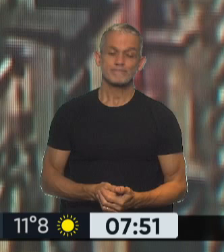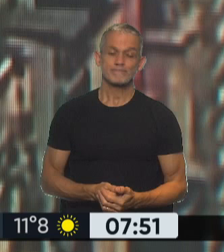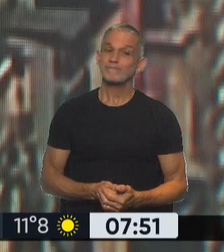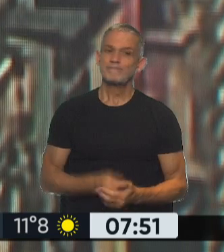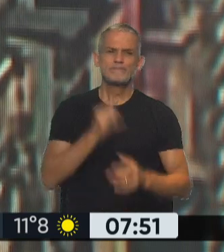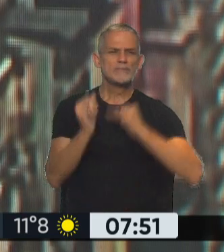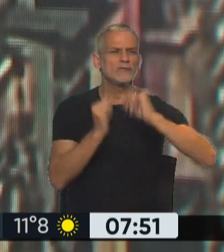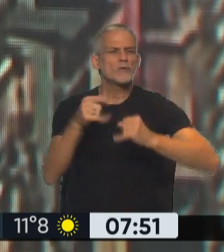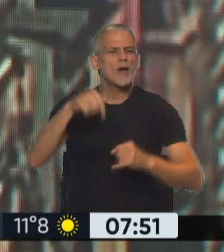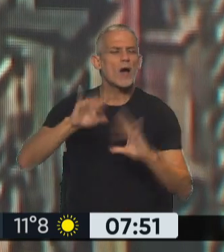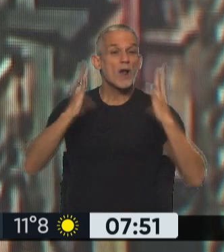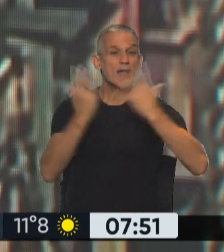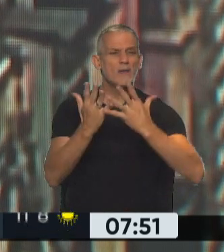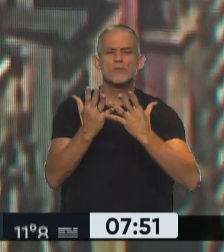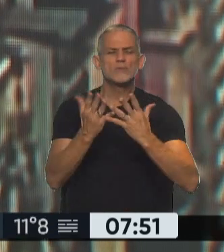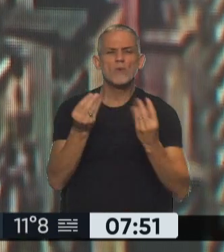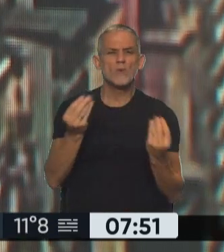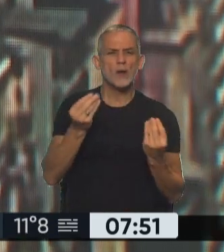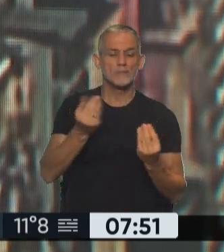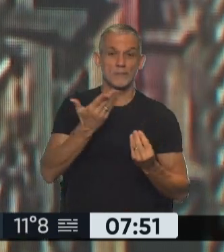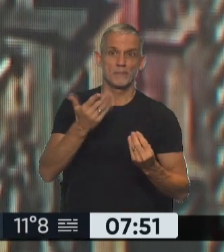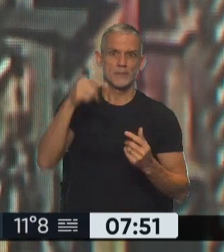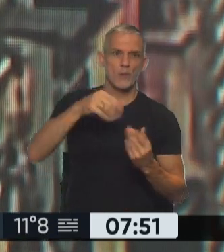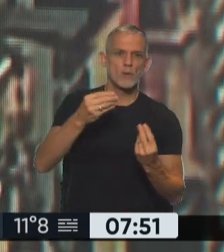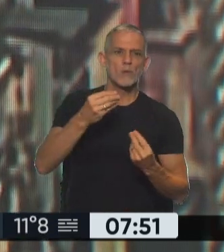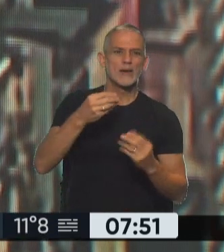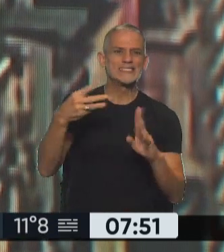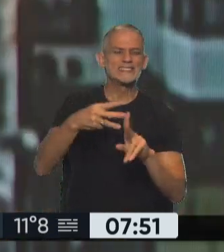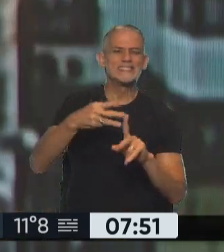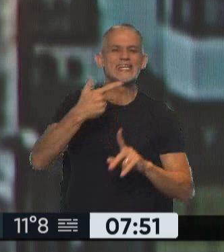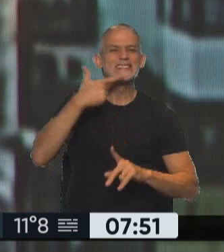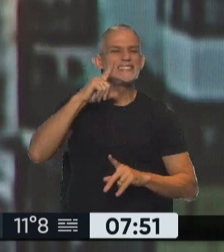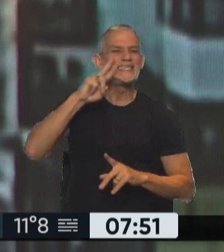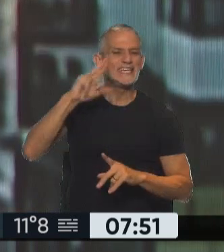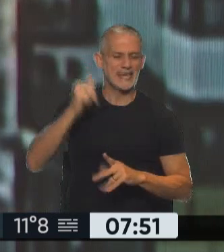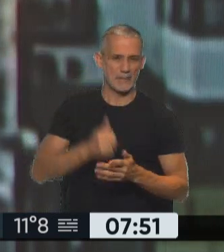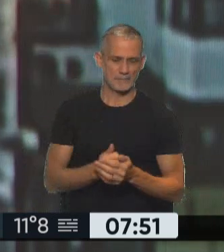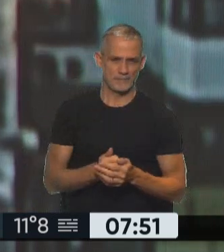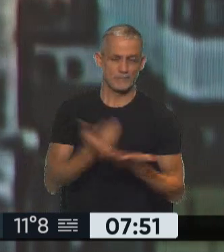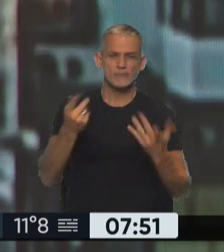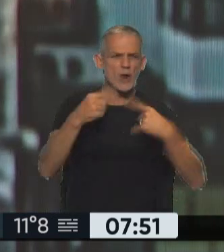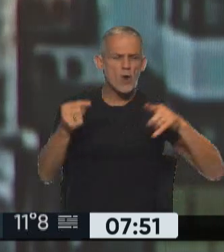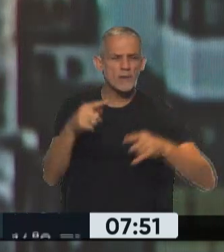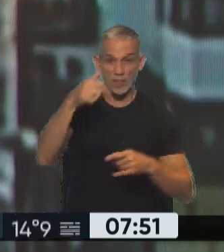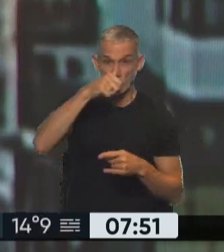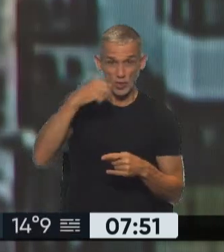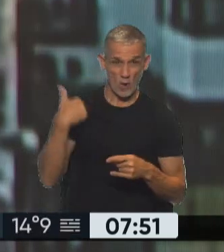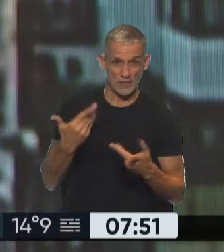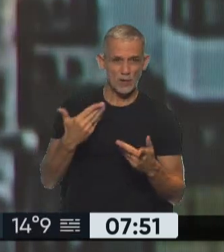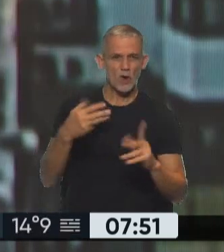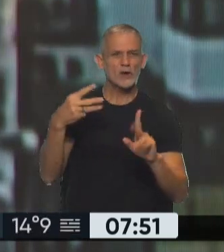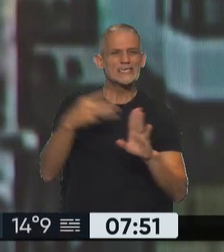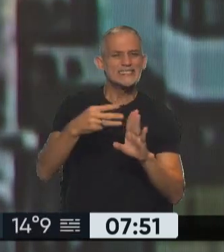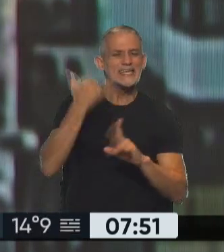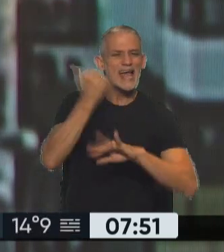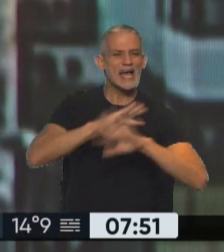la información internacional Ahora nos metemos a hablar del presente y futuro de Siria Alejandra a ver sí la novedad de este domingo que Siria